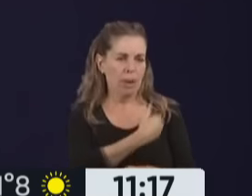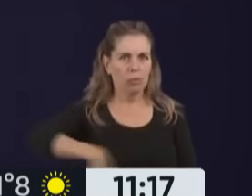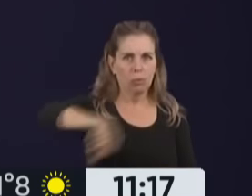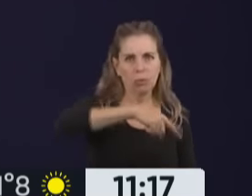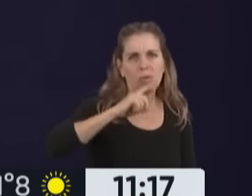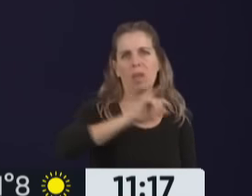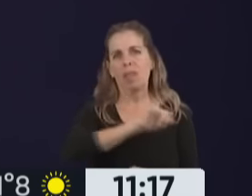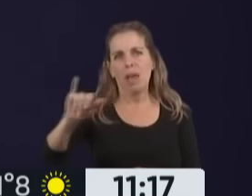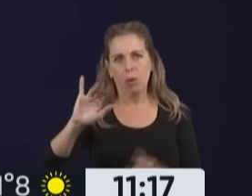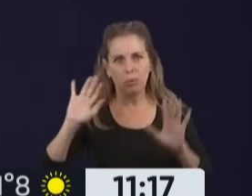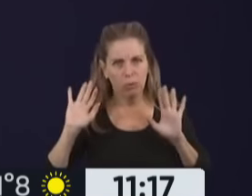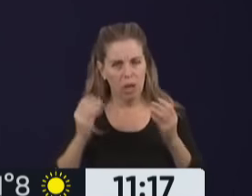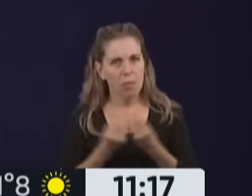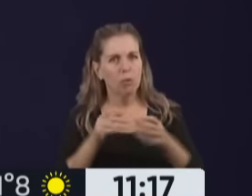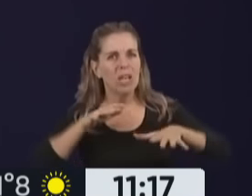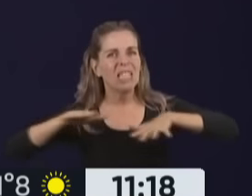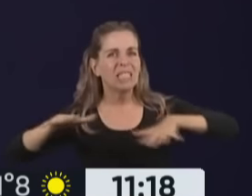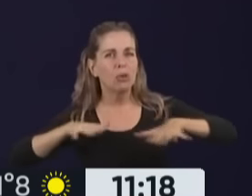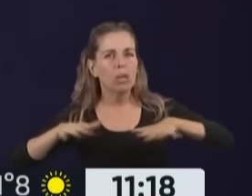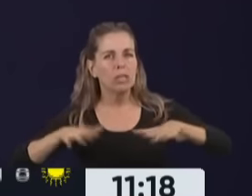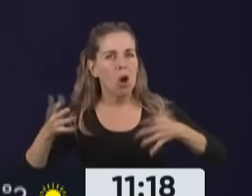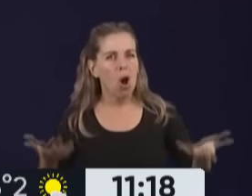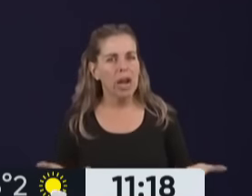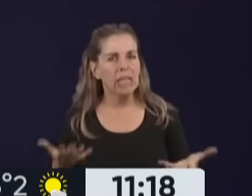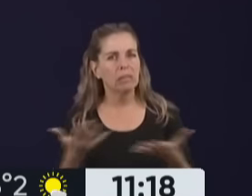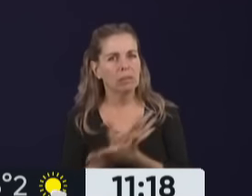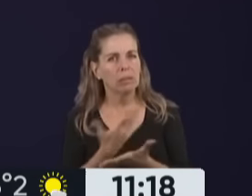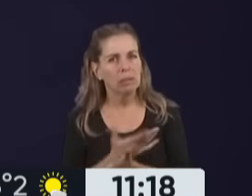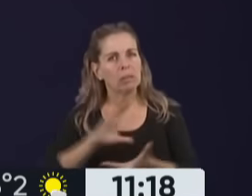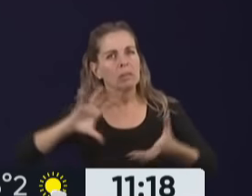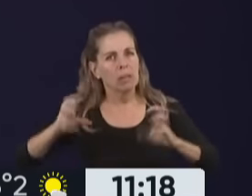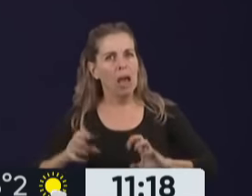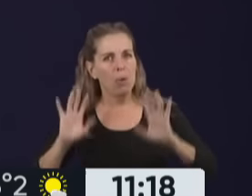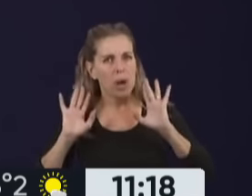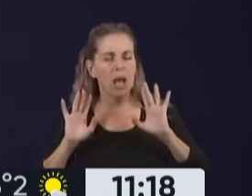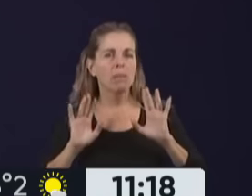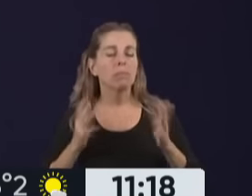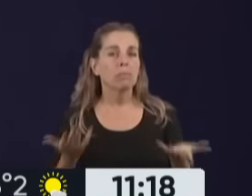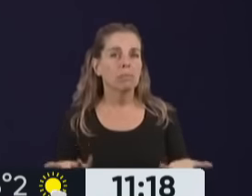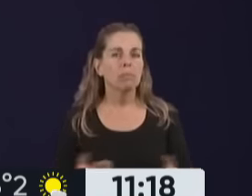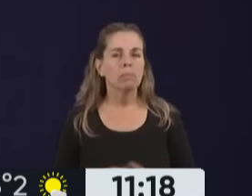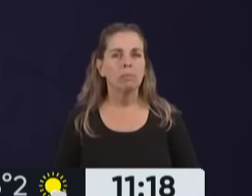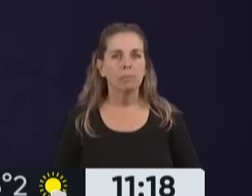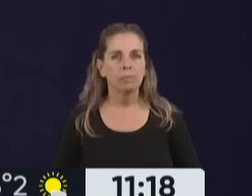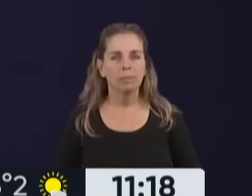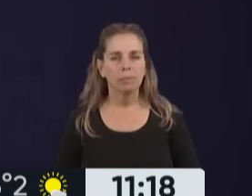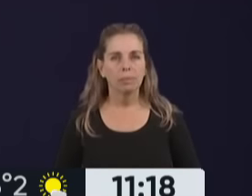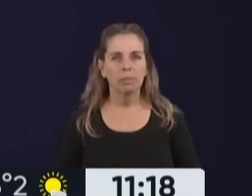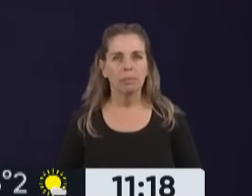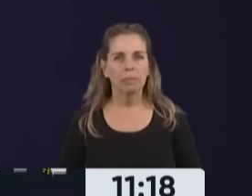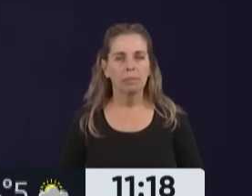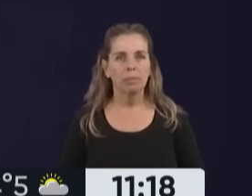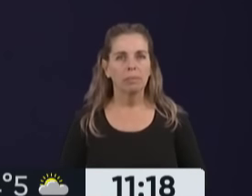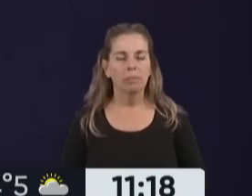detestable, si se quiere, o mucho más lastimoso que otros episodios. Y